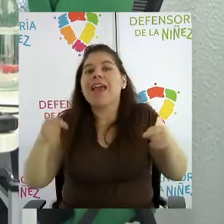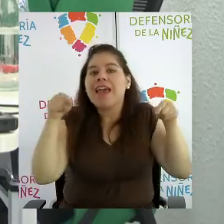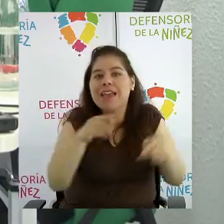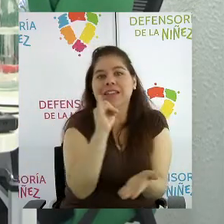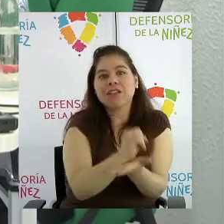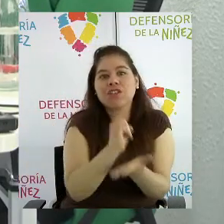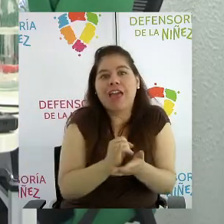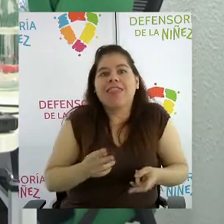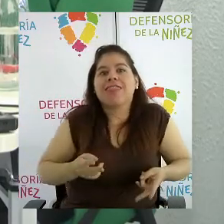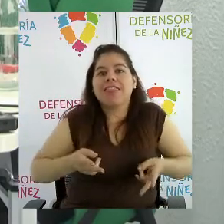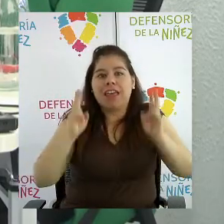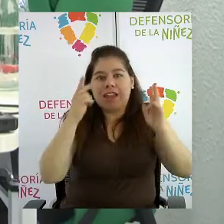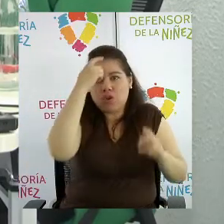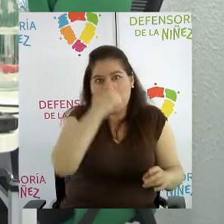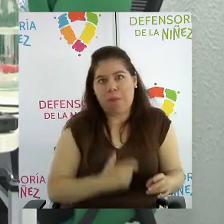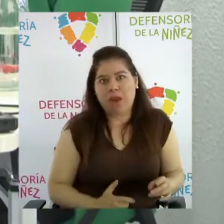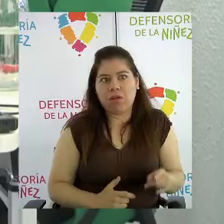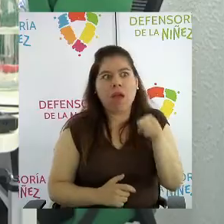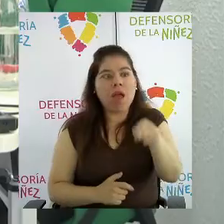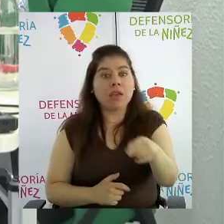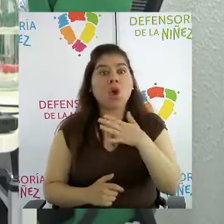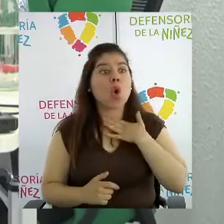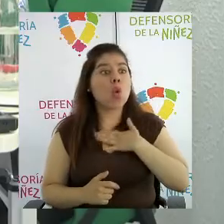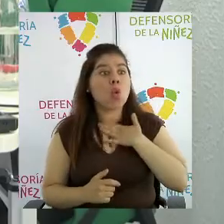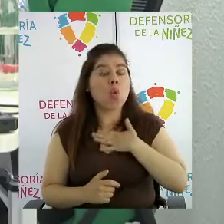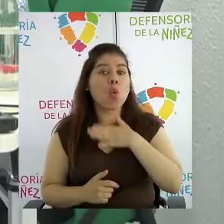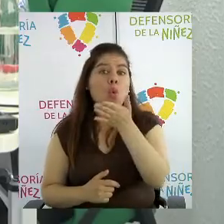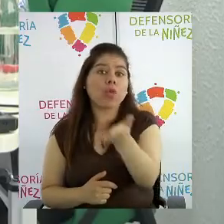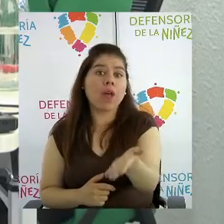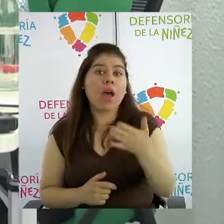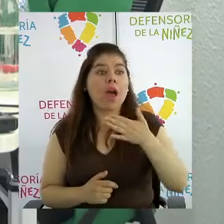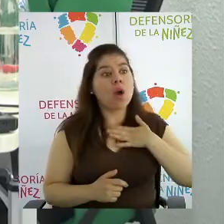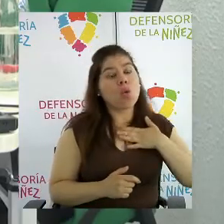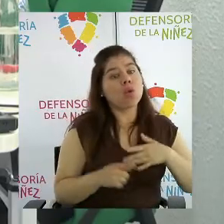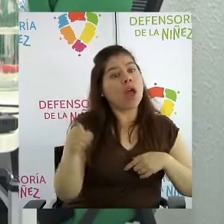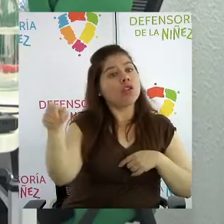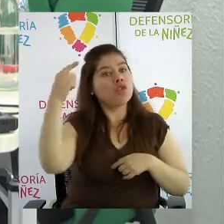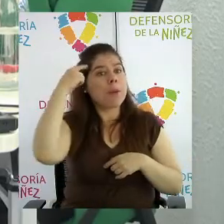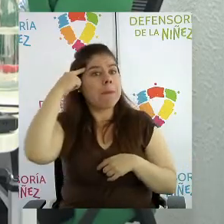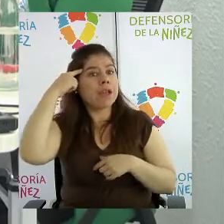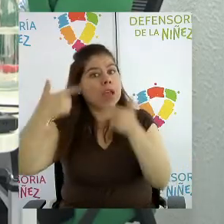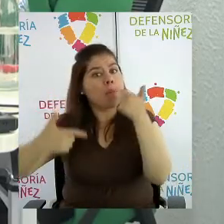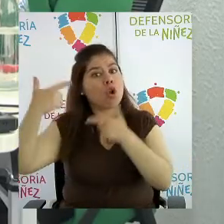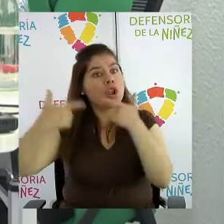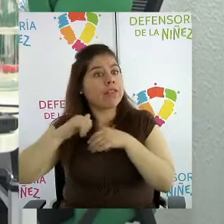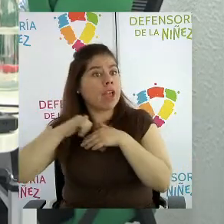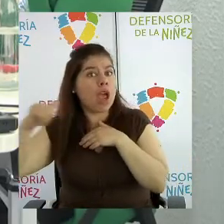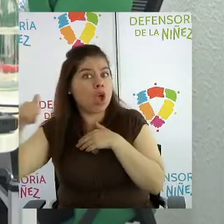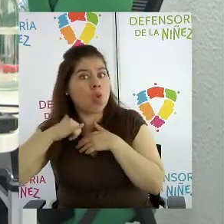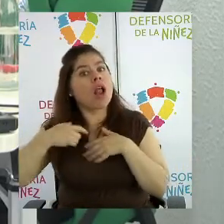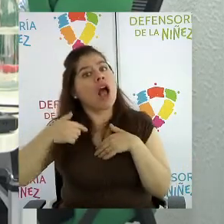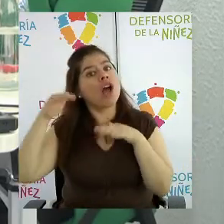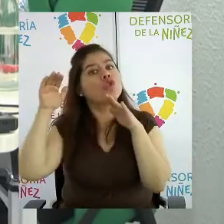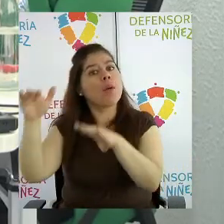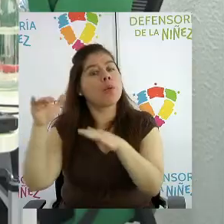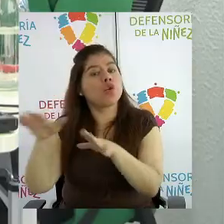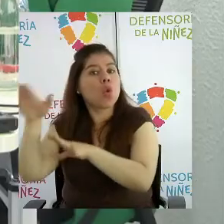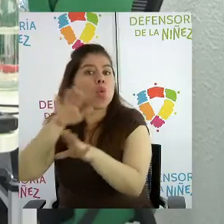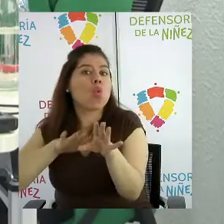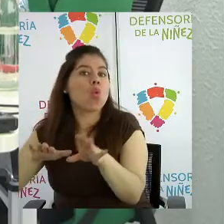no son a gusto de consumidor. No son que cuando me gustan porque es de mi posición política los uso, pero cuando es de una posición política